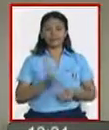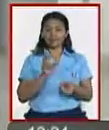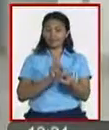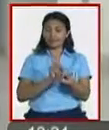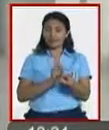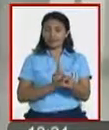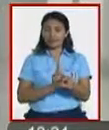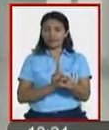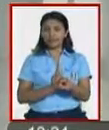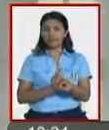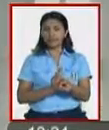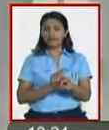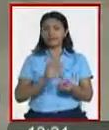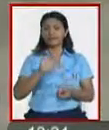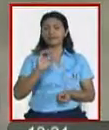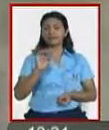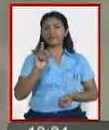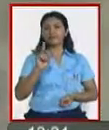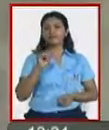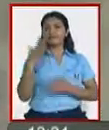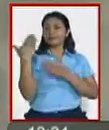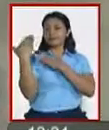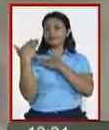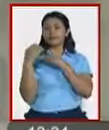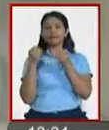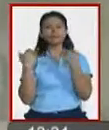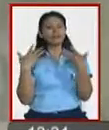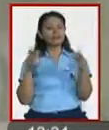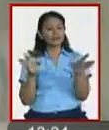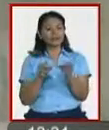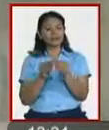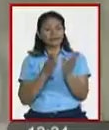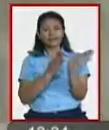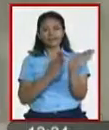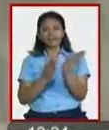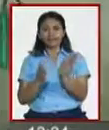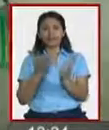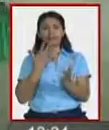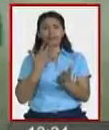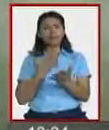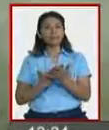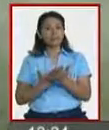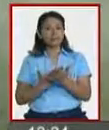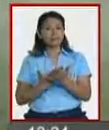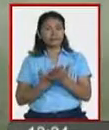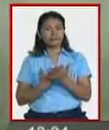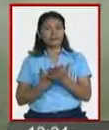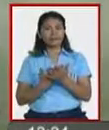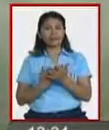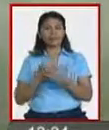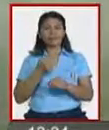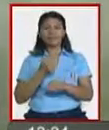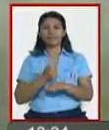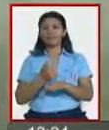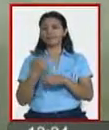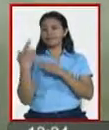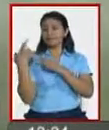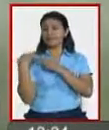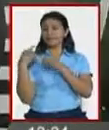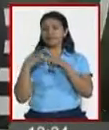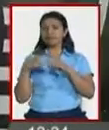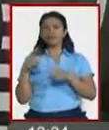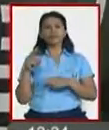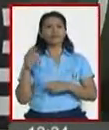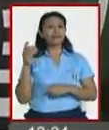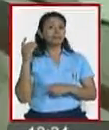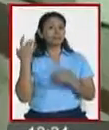médicos que la COBRE Santa Cruz, en un ampliado de forma orgánica, ha propuesto la institucionalización de los cargos, pero ellos se han hecho